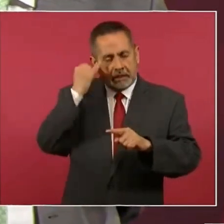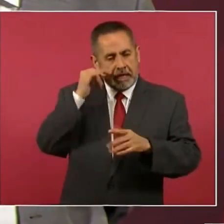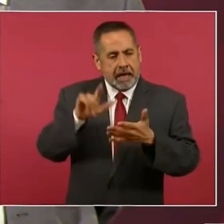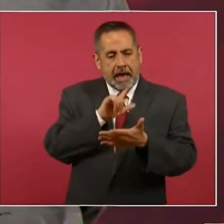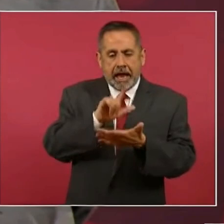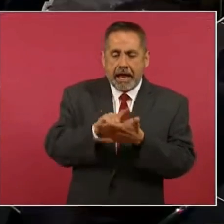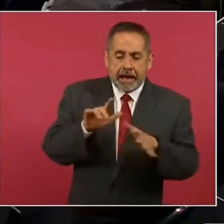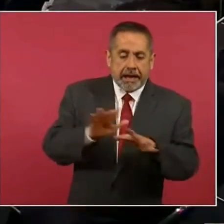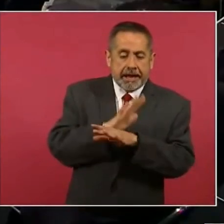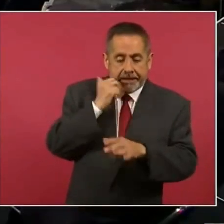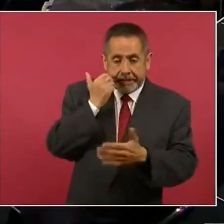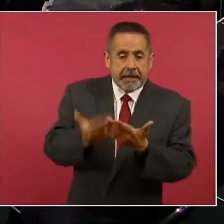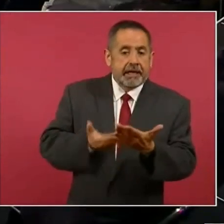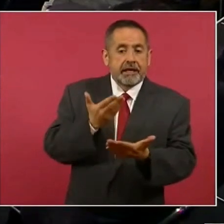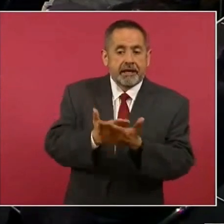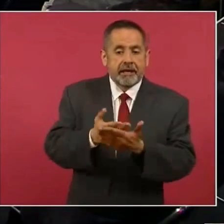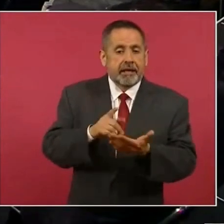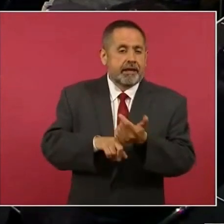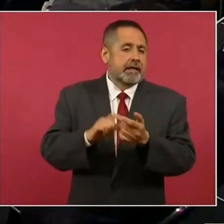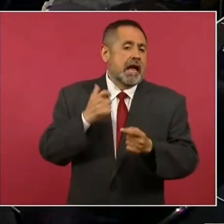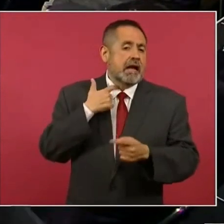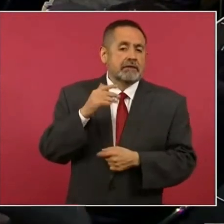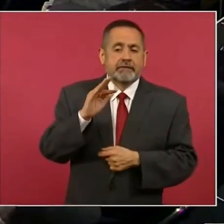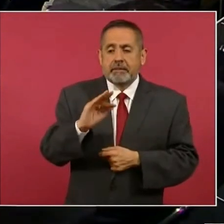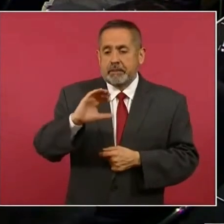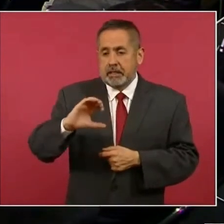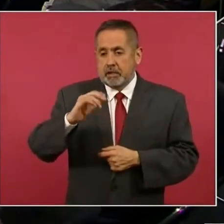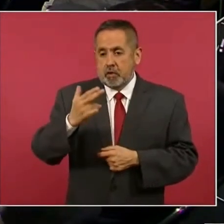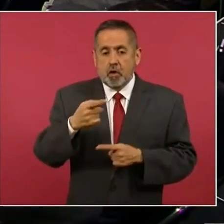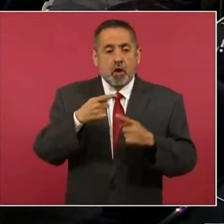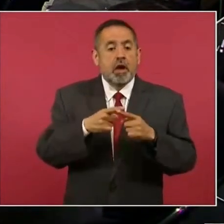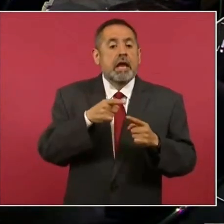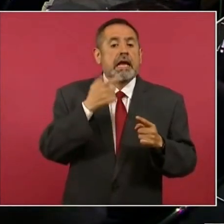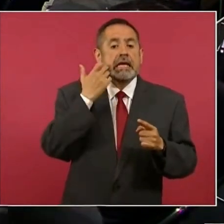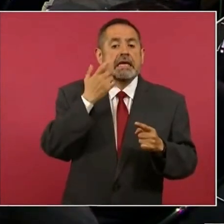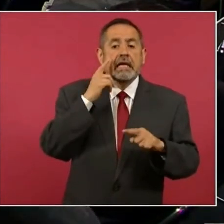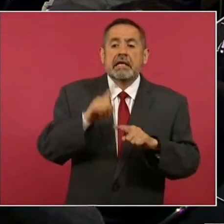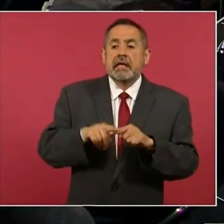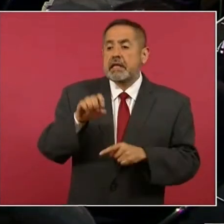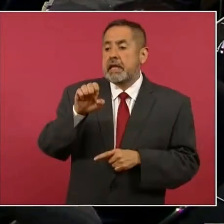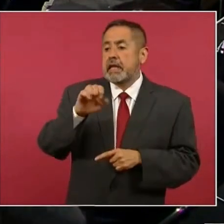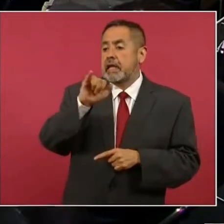Calderón era para desaparecer el ejido,